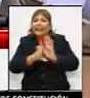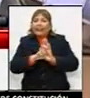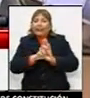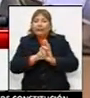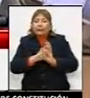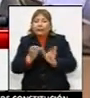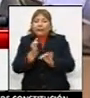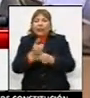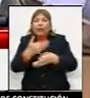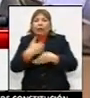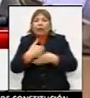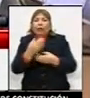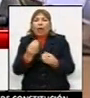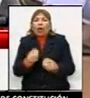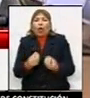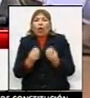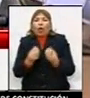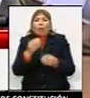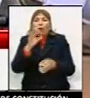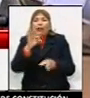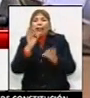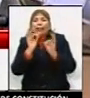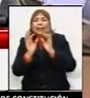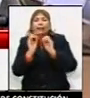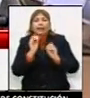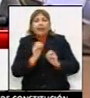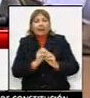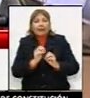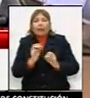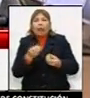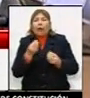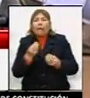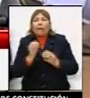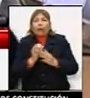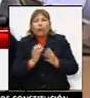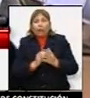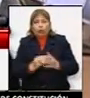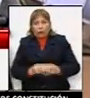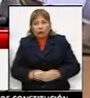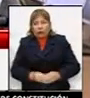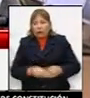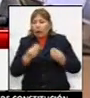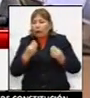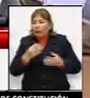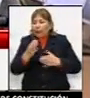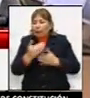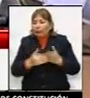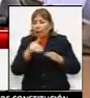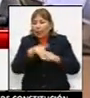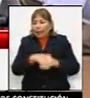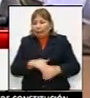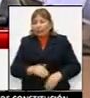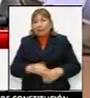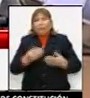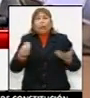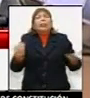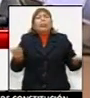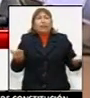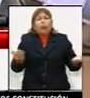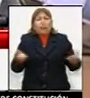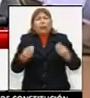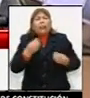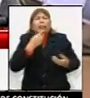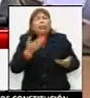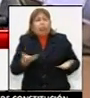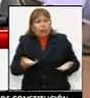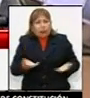como elegir, y el tipo de circunscripciones, porque si se quiere poner elemento del sistema electoral, ¿por qué no se coloca, por